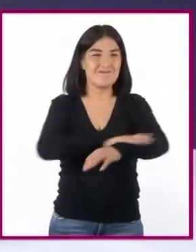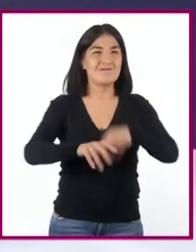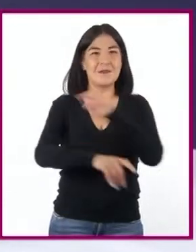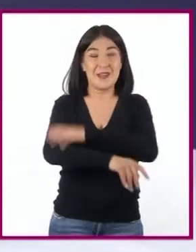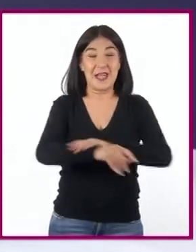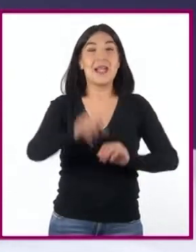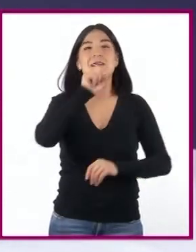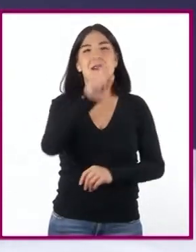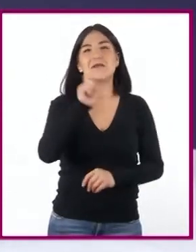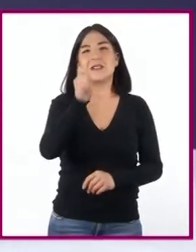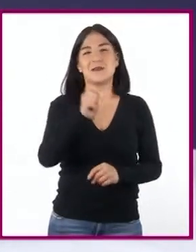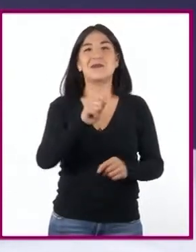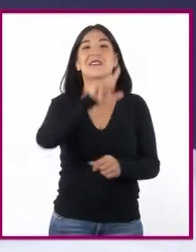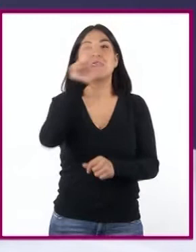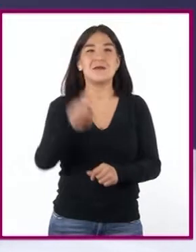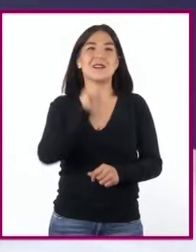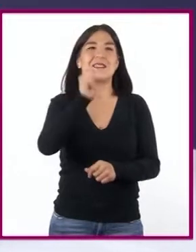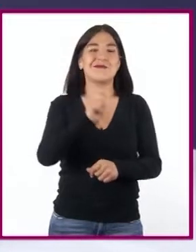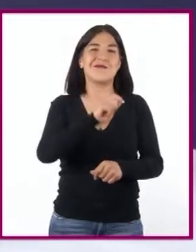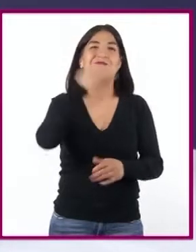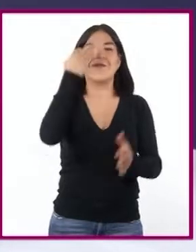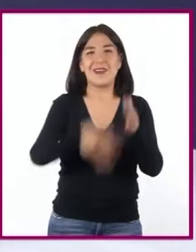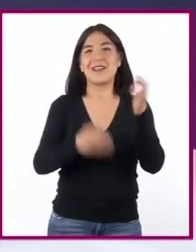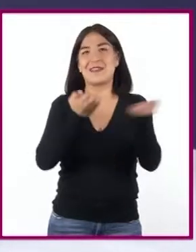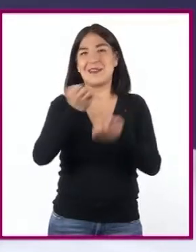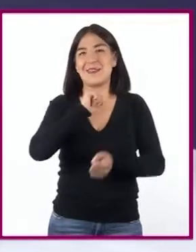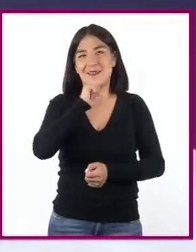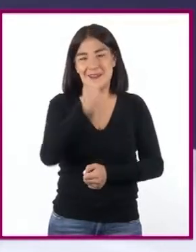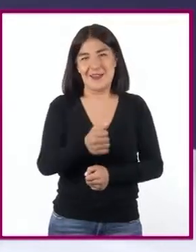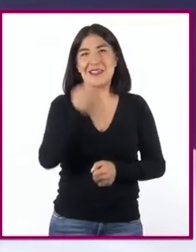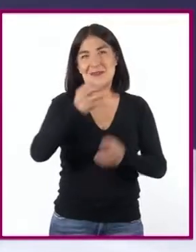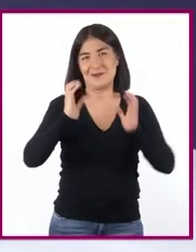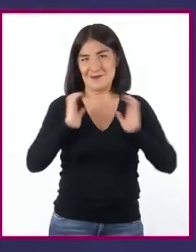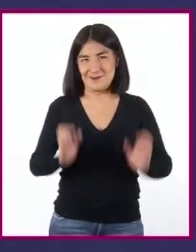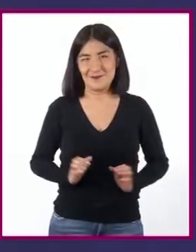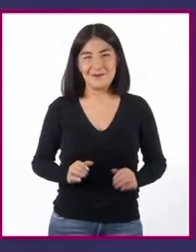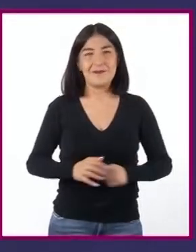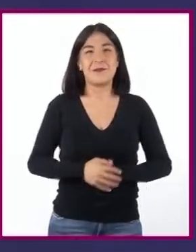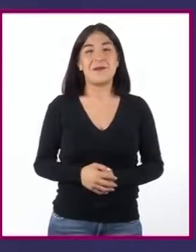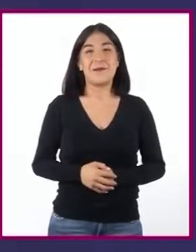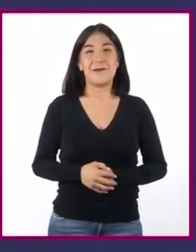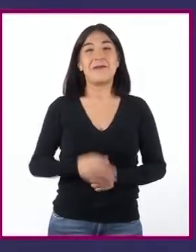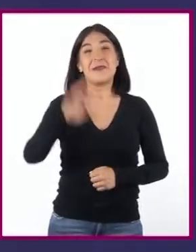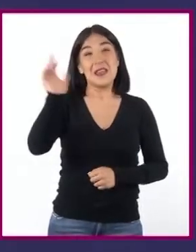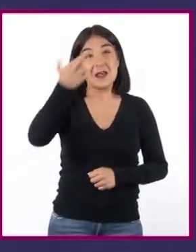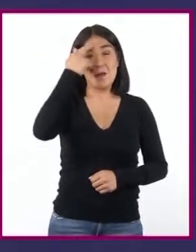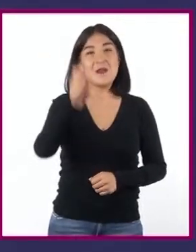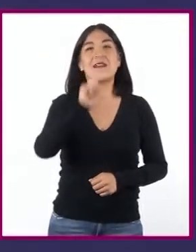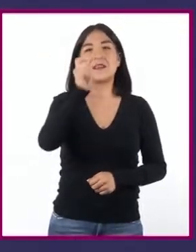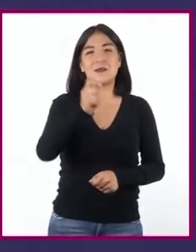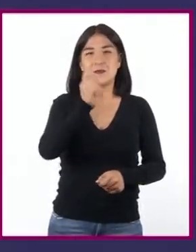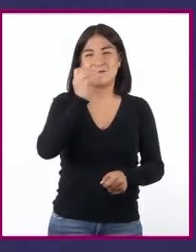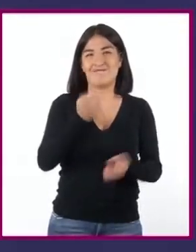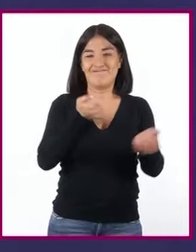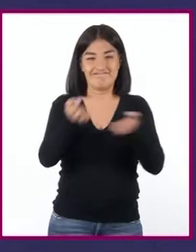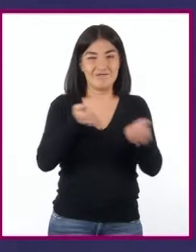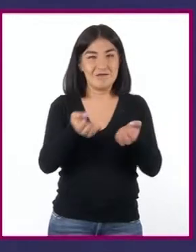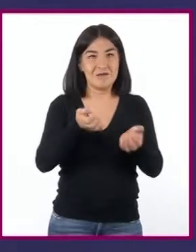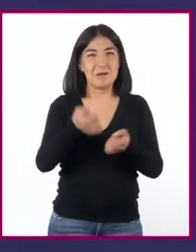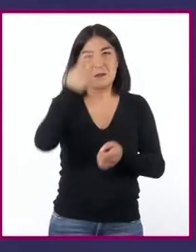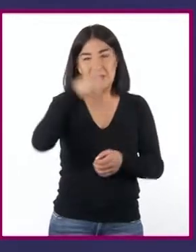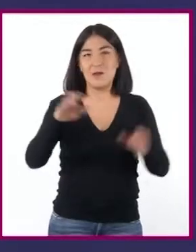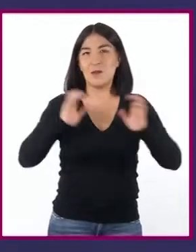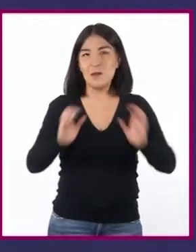como las principales consecuencias de la falta de actividad en dicho sistema. Recordemos que el fin de la actividad física no